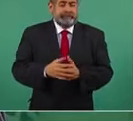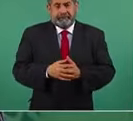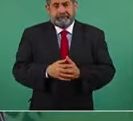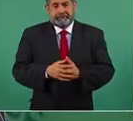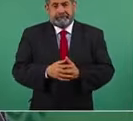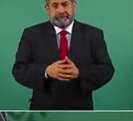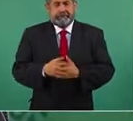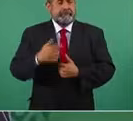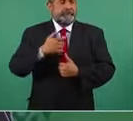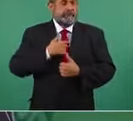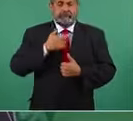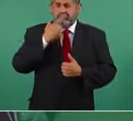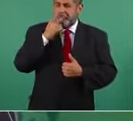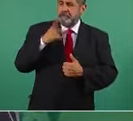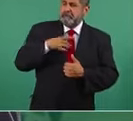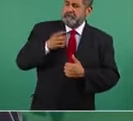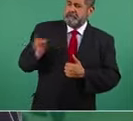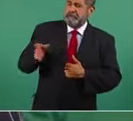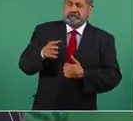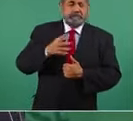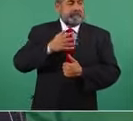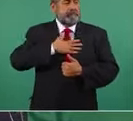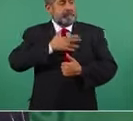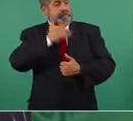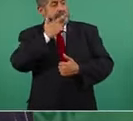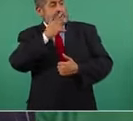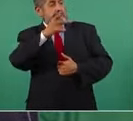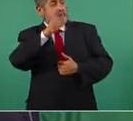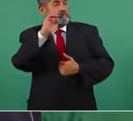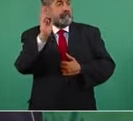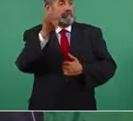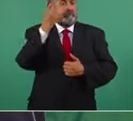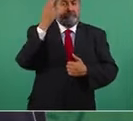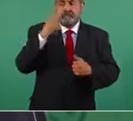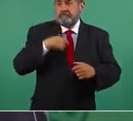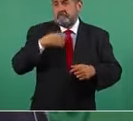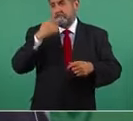soy mejor en lo académico,